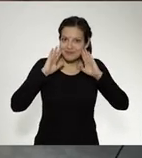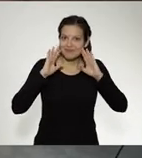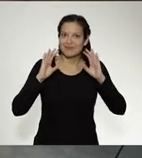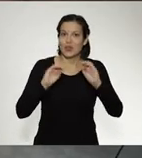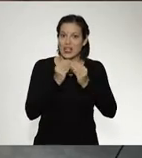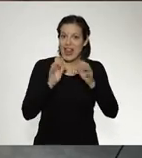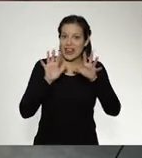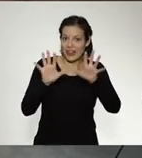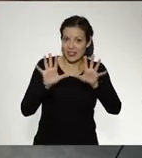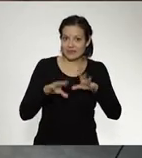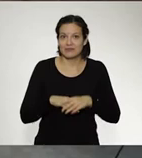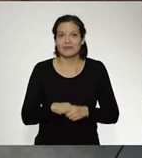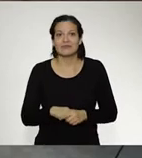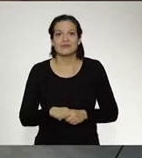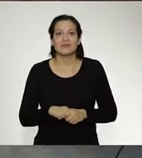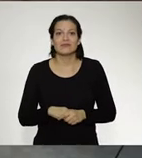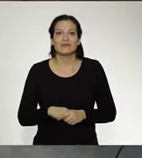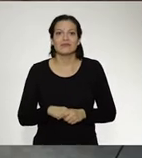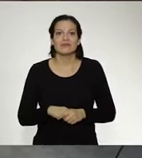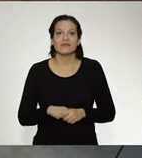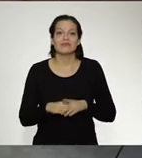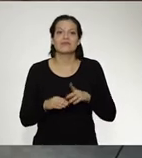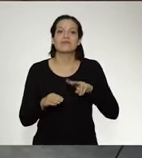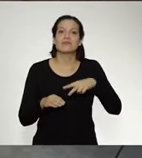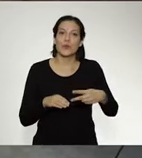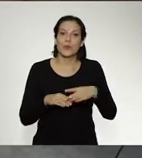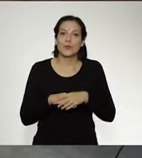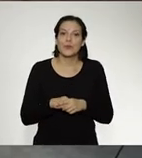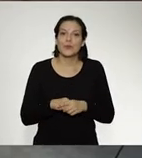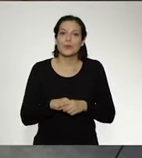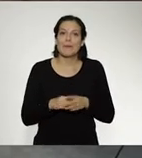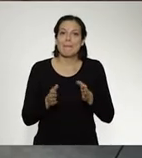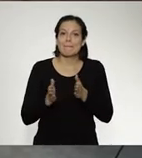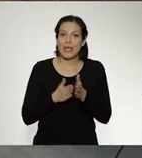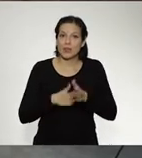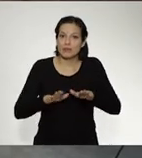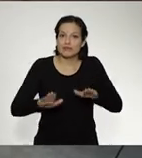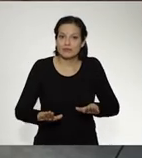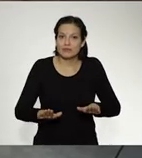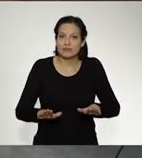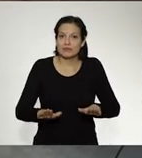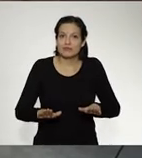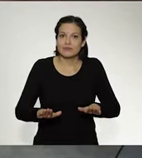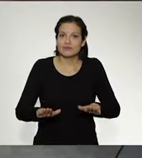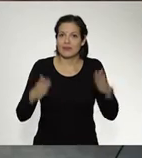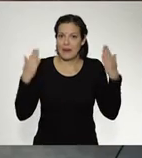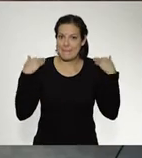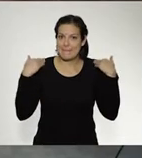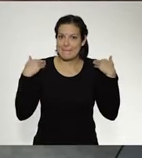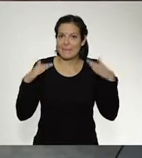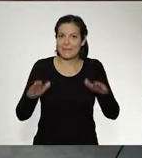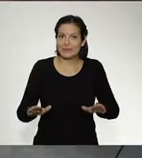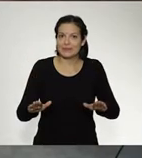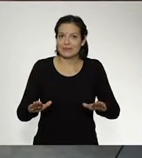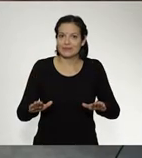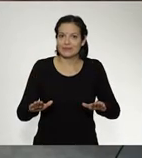10. Me doy vuelta, apoyo las manos, espalda derecha, pies